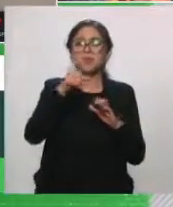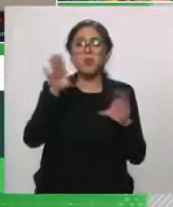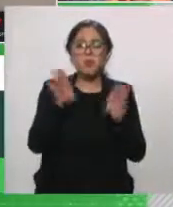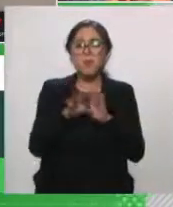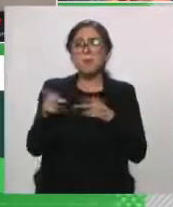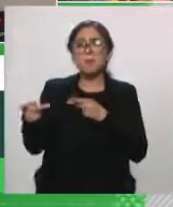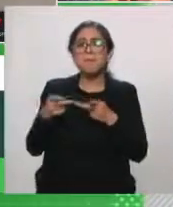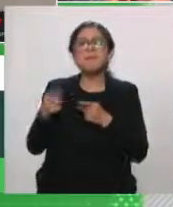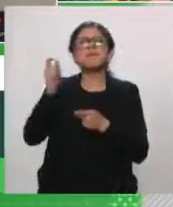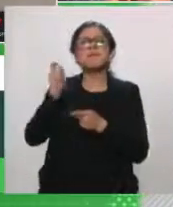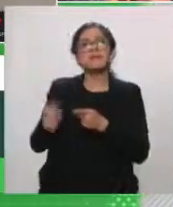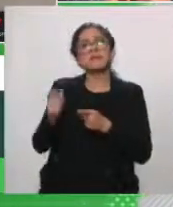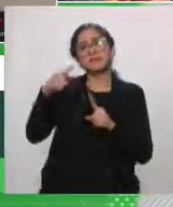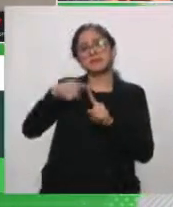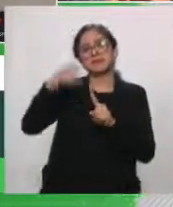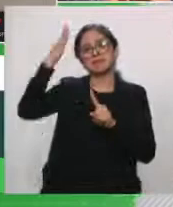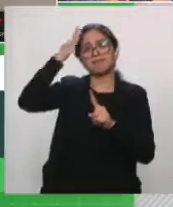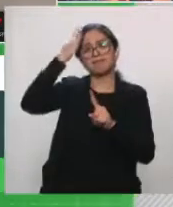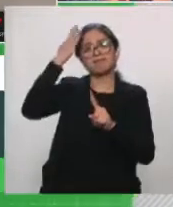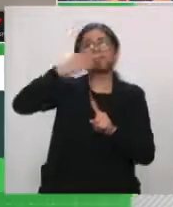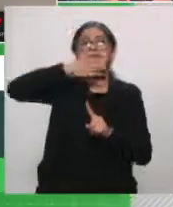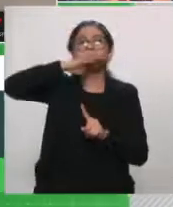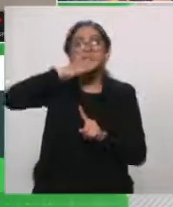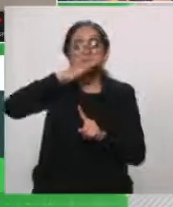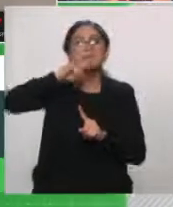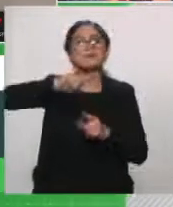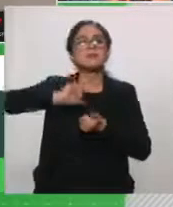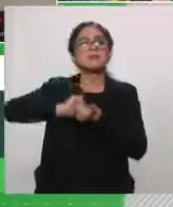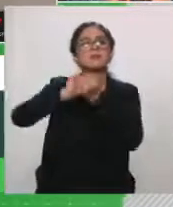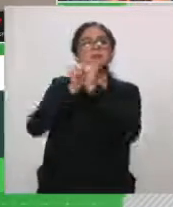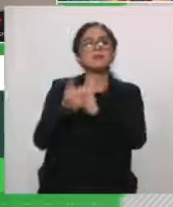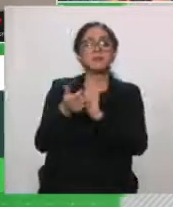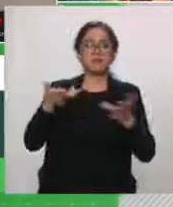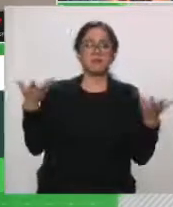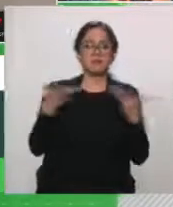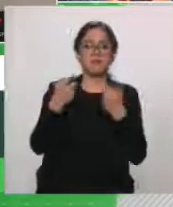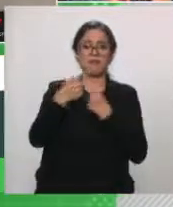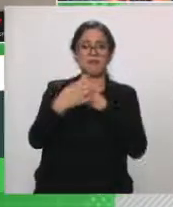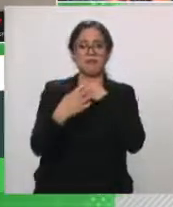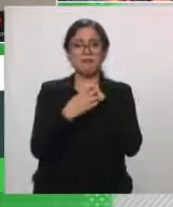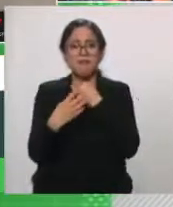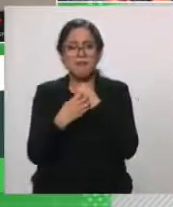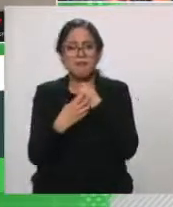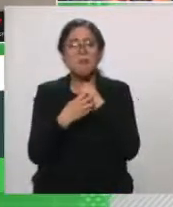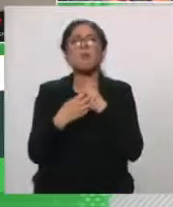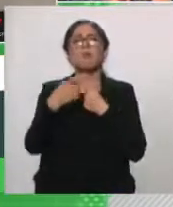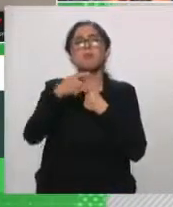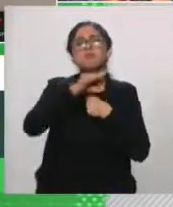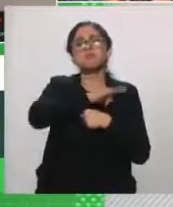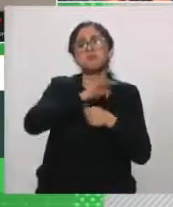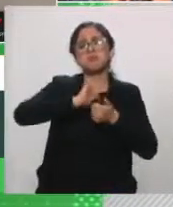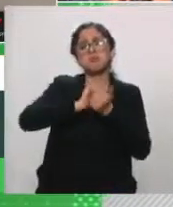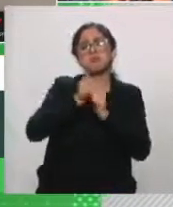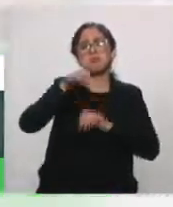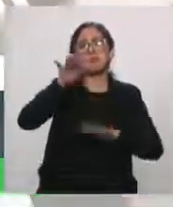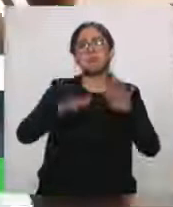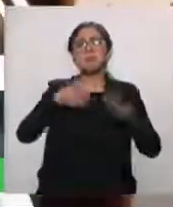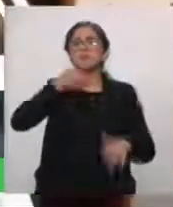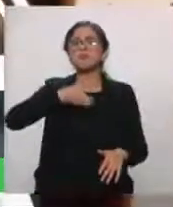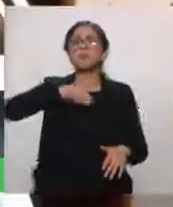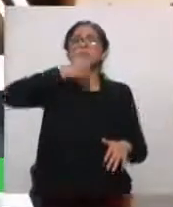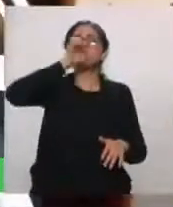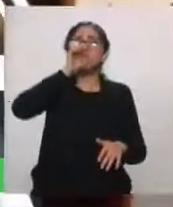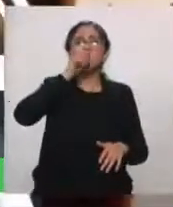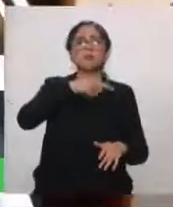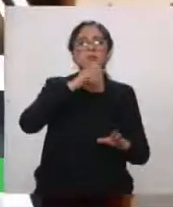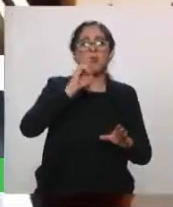base, que es el maíz que se convierte en un caldo y que ya sea que se convierte en una bebida energética como